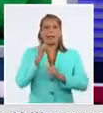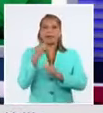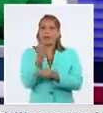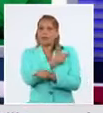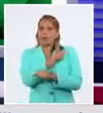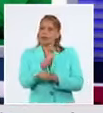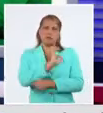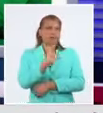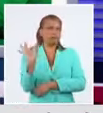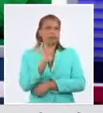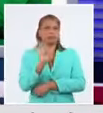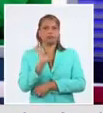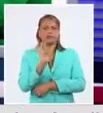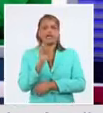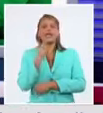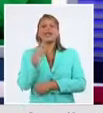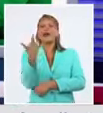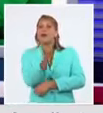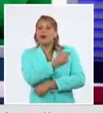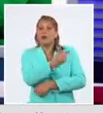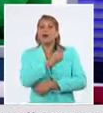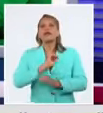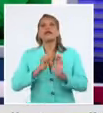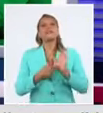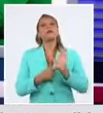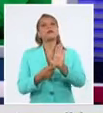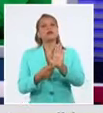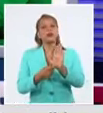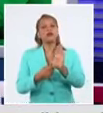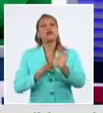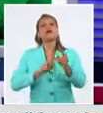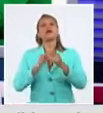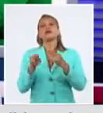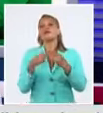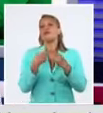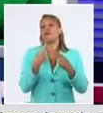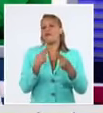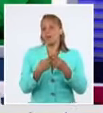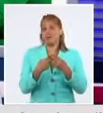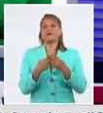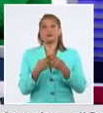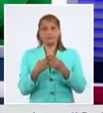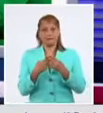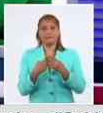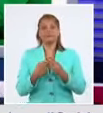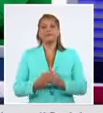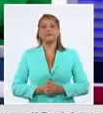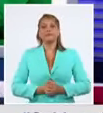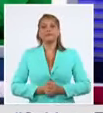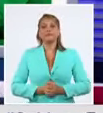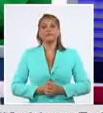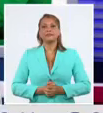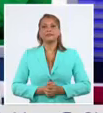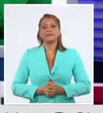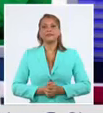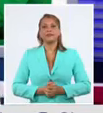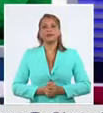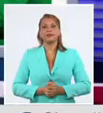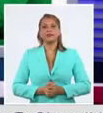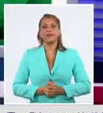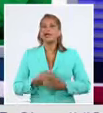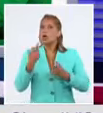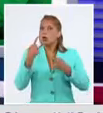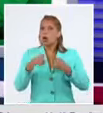demostrado tener una alta seguridad. También pretende medir la reactogenicidad, que es la aparición de